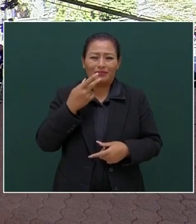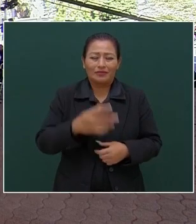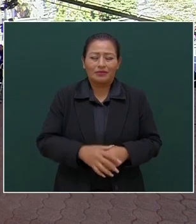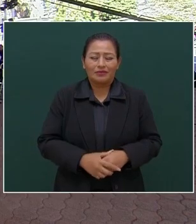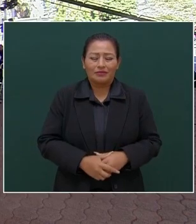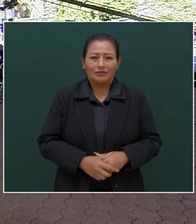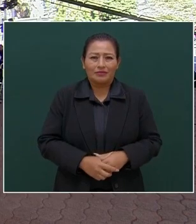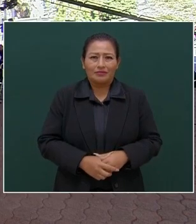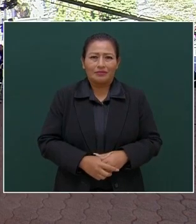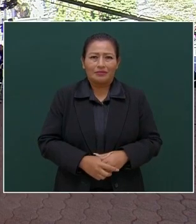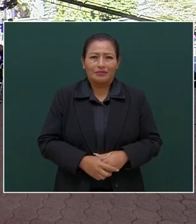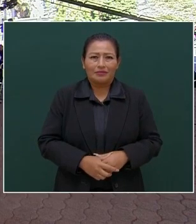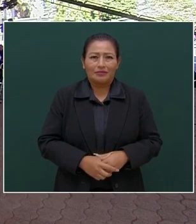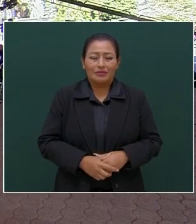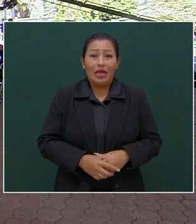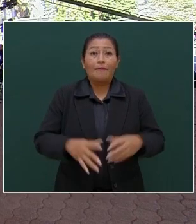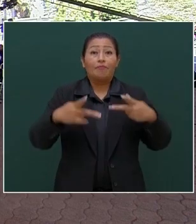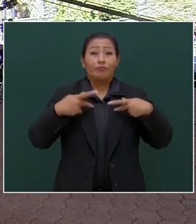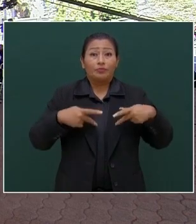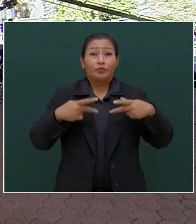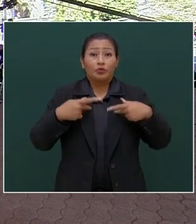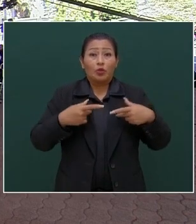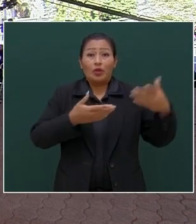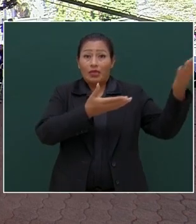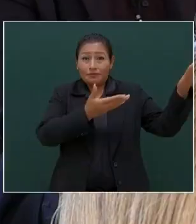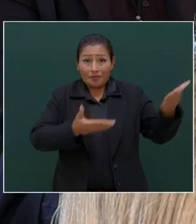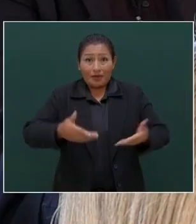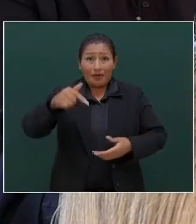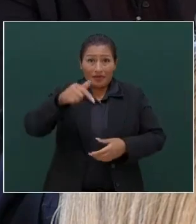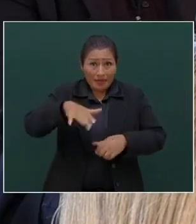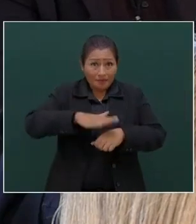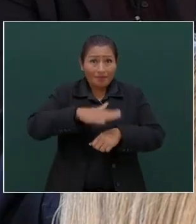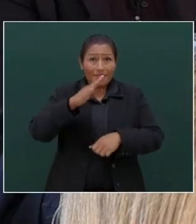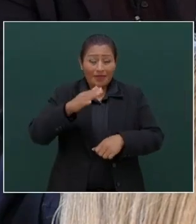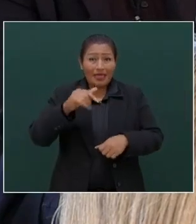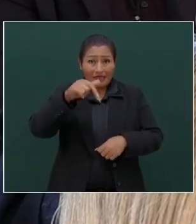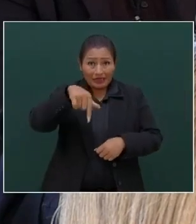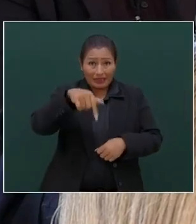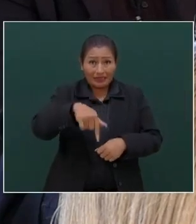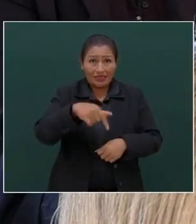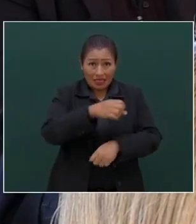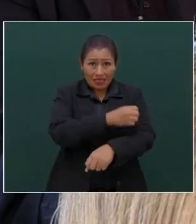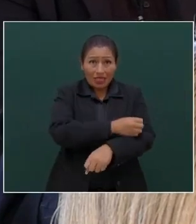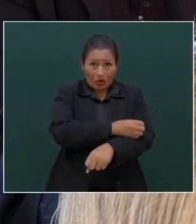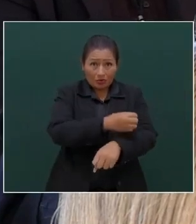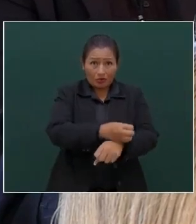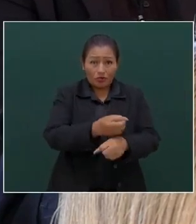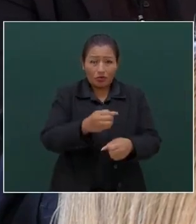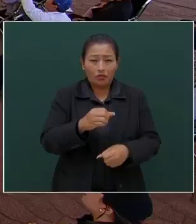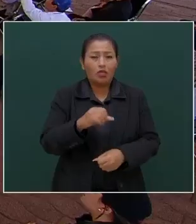Pero van a llegar más elementos, los habitantes sí, están solicitando sí, miren, mayor seguridad. Miren, sí,